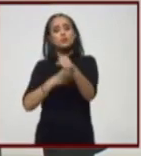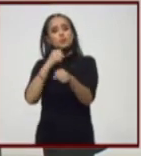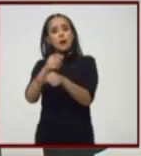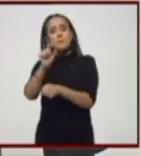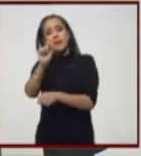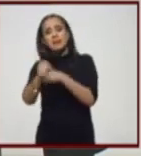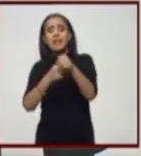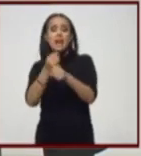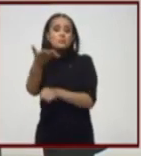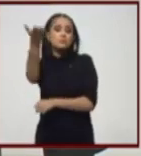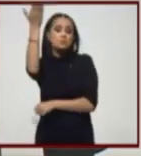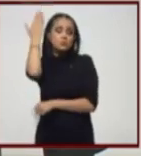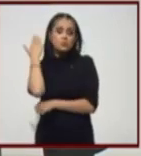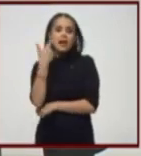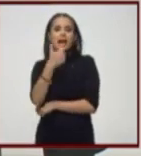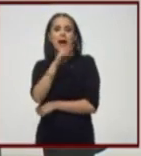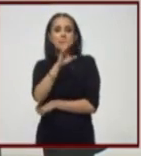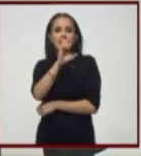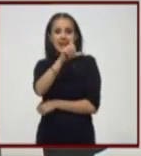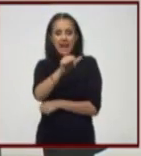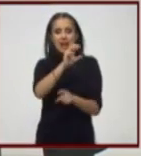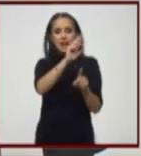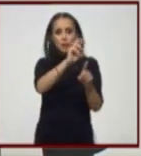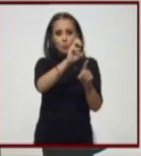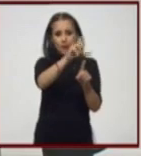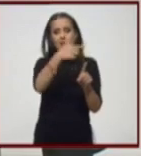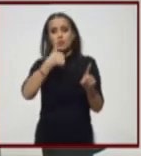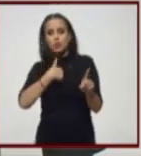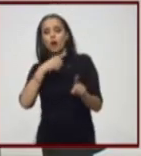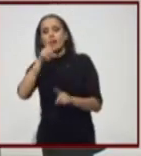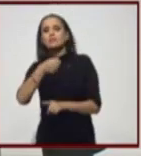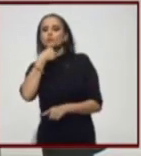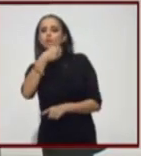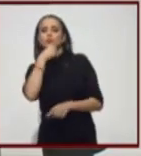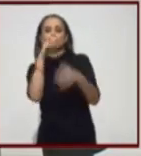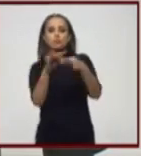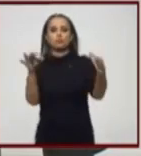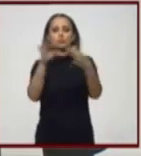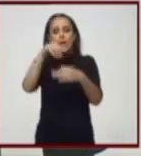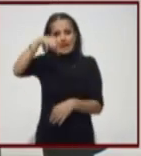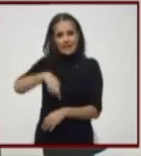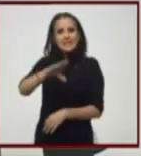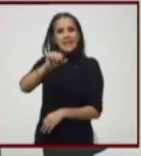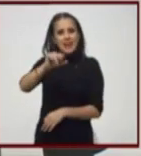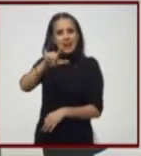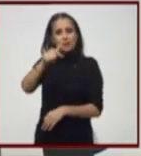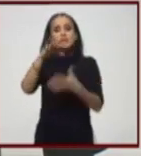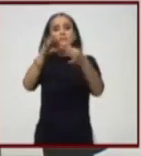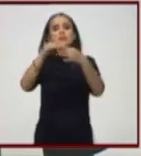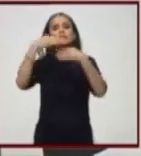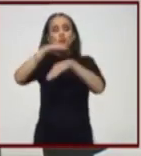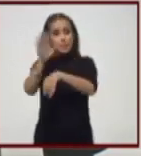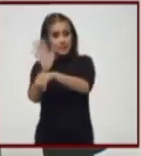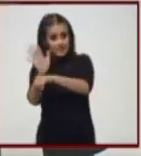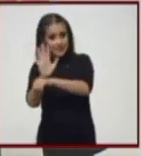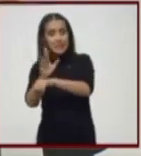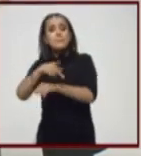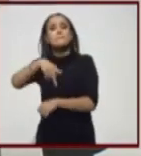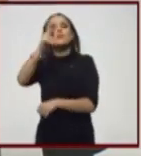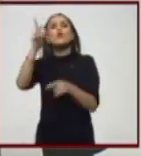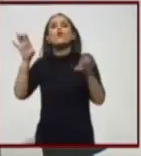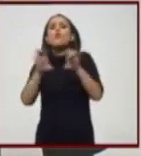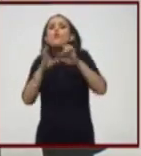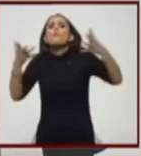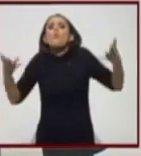venir a lomba gabriela roel y yo éramos los conductores tuviera muy bonito porque hablábamos del cine pero desde cómo se